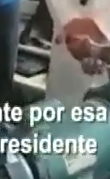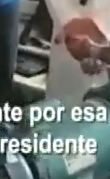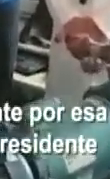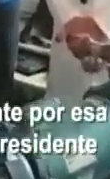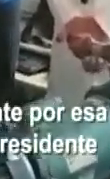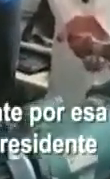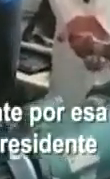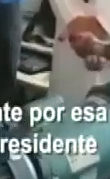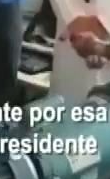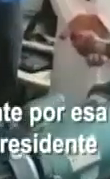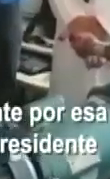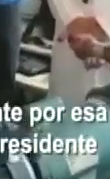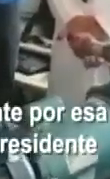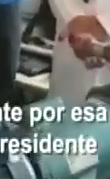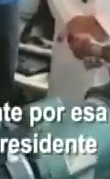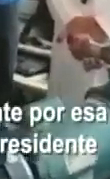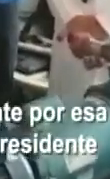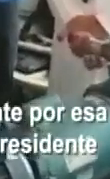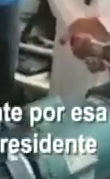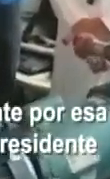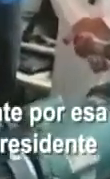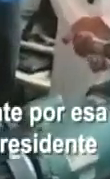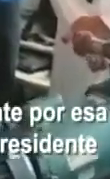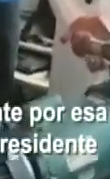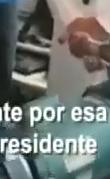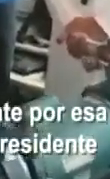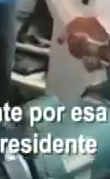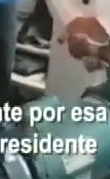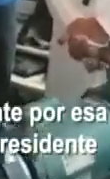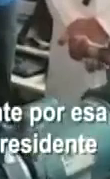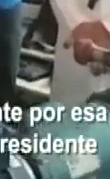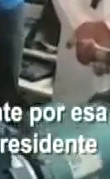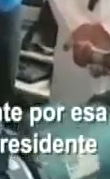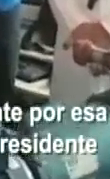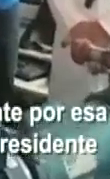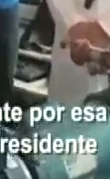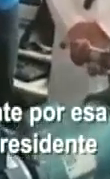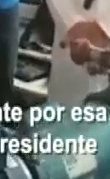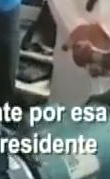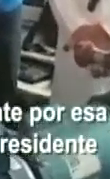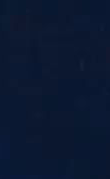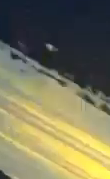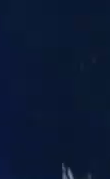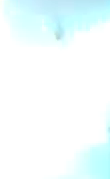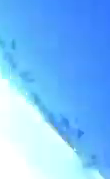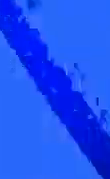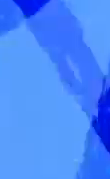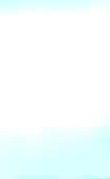Agradecidos profundamente por esa gestión que usted está haciendo. Gracias, presidente.